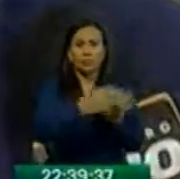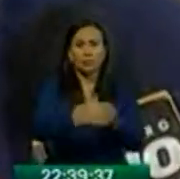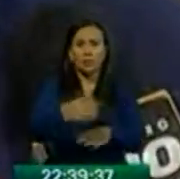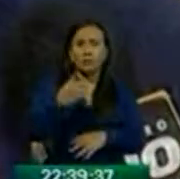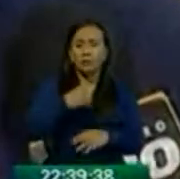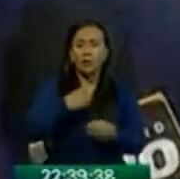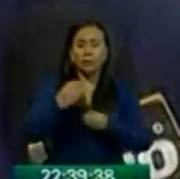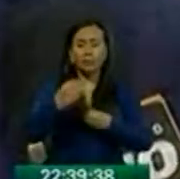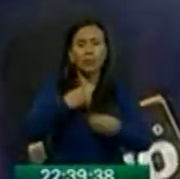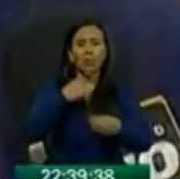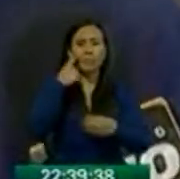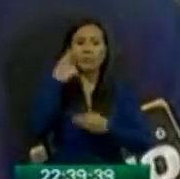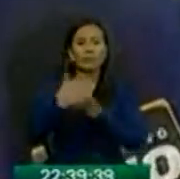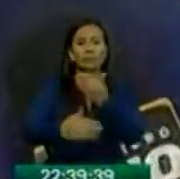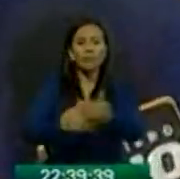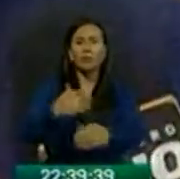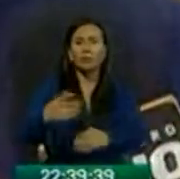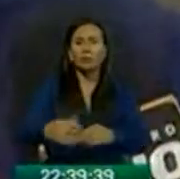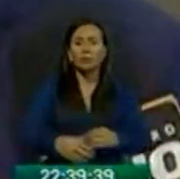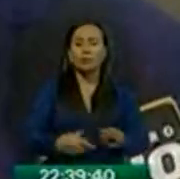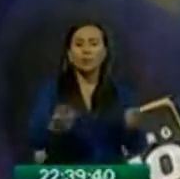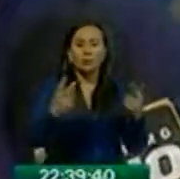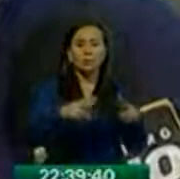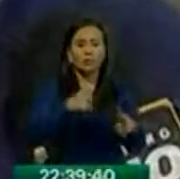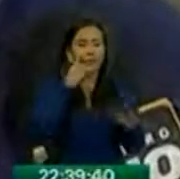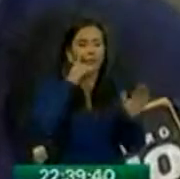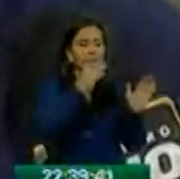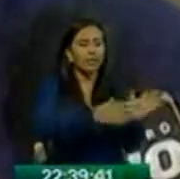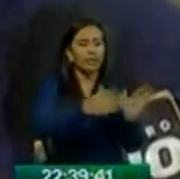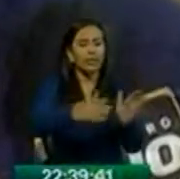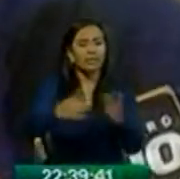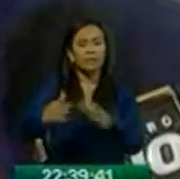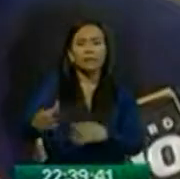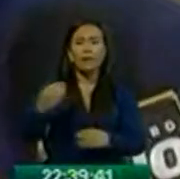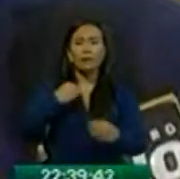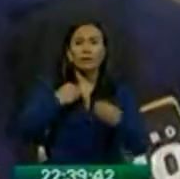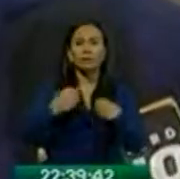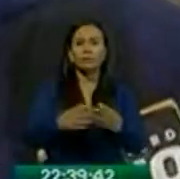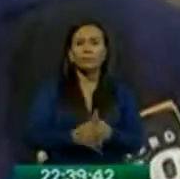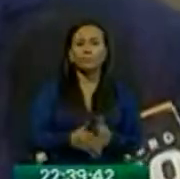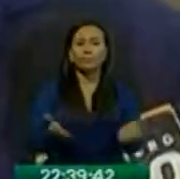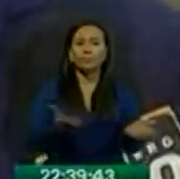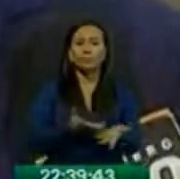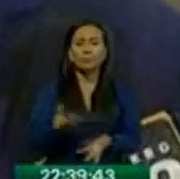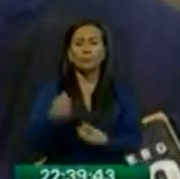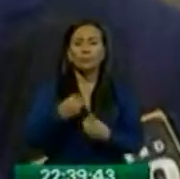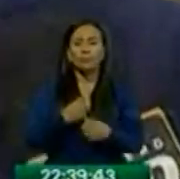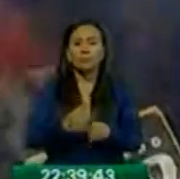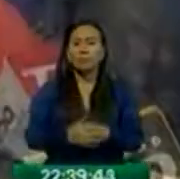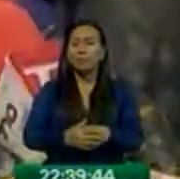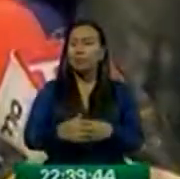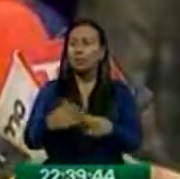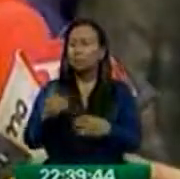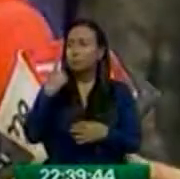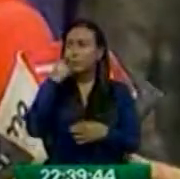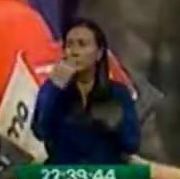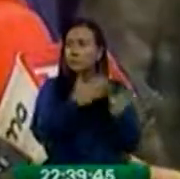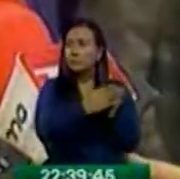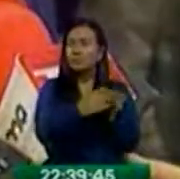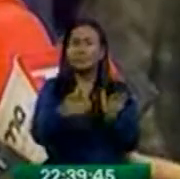que estaban listas para darles a los cabecillas de los choneros y a otros narcotraficantes que están detenidos ahí. Aquí ha